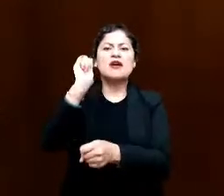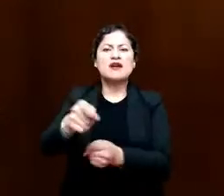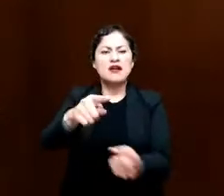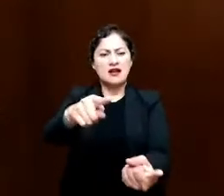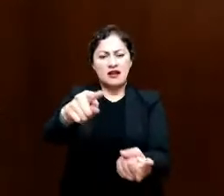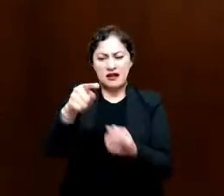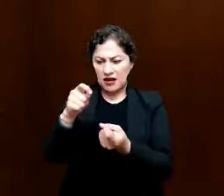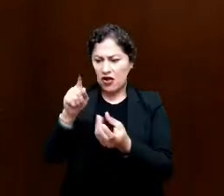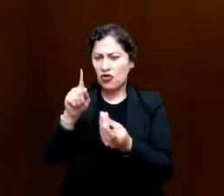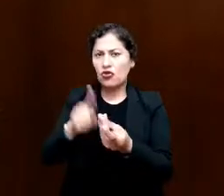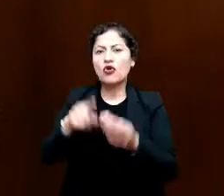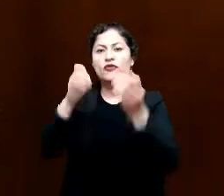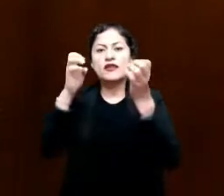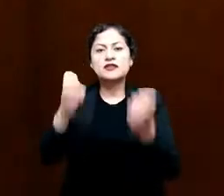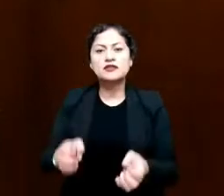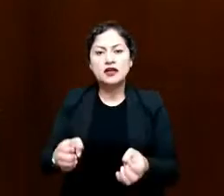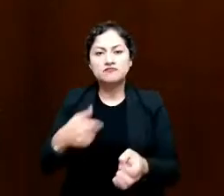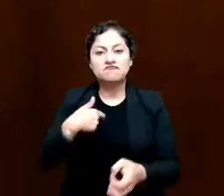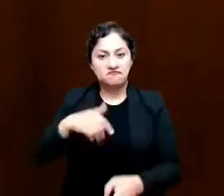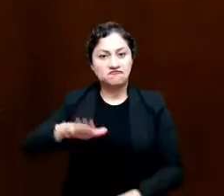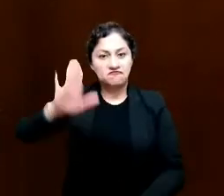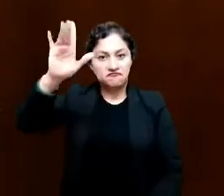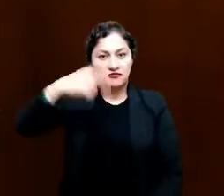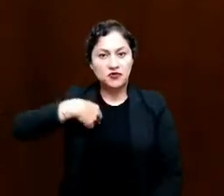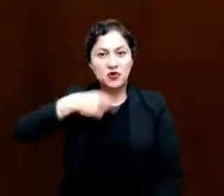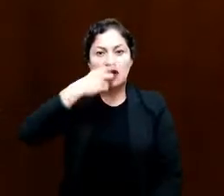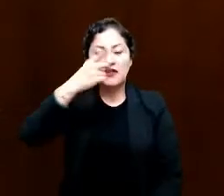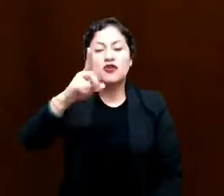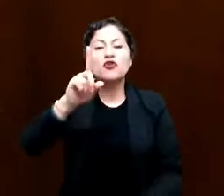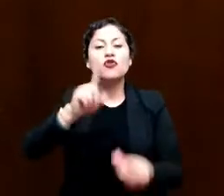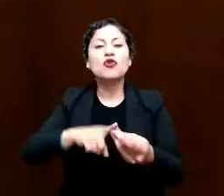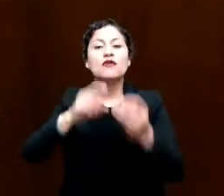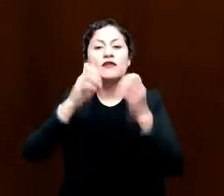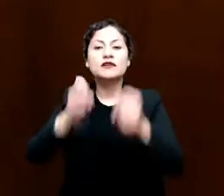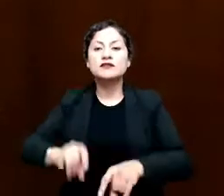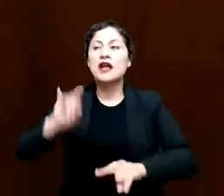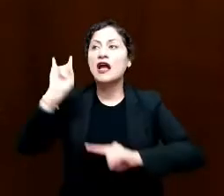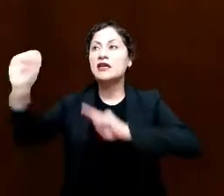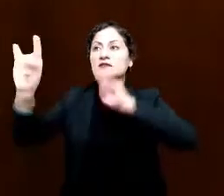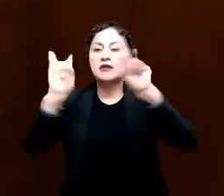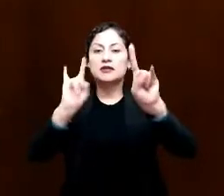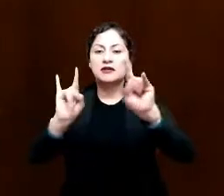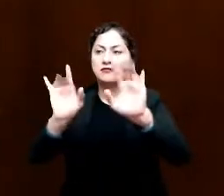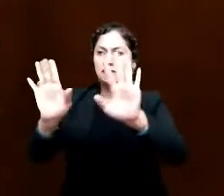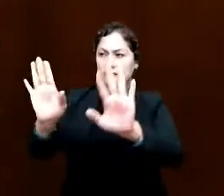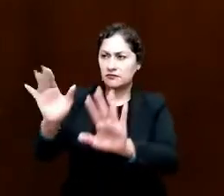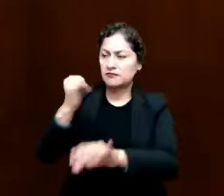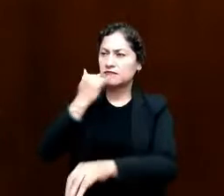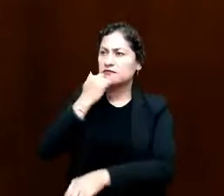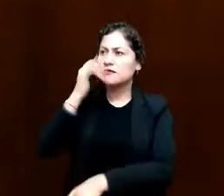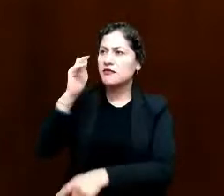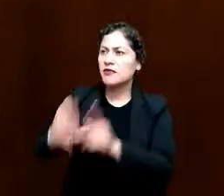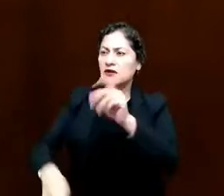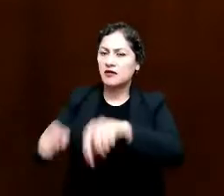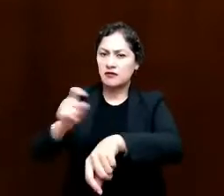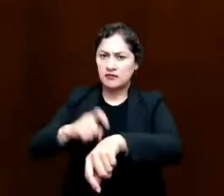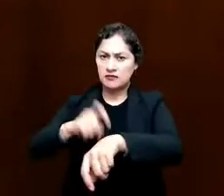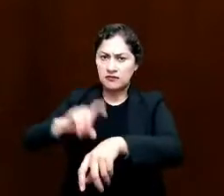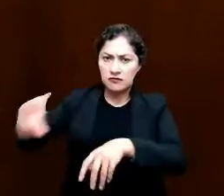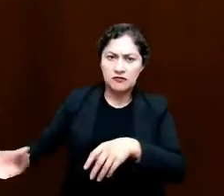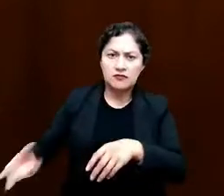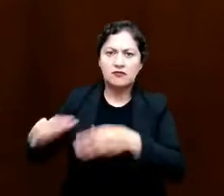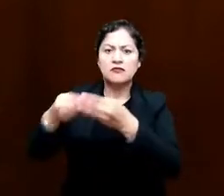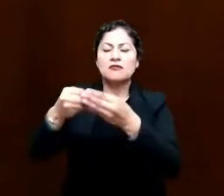yo les digo a dónde se fue a espectaculares me permite porque quiero que pero en mi tiempo